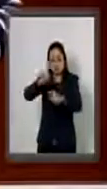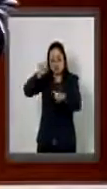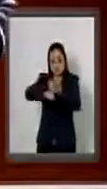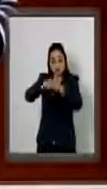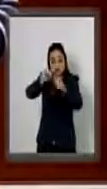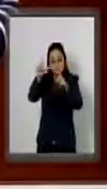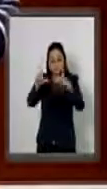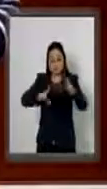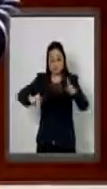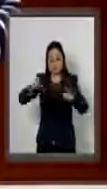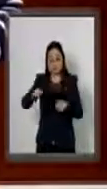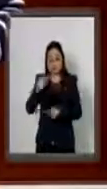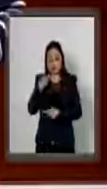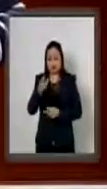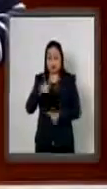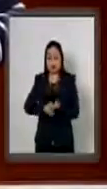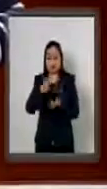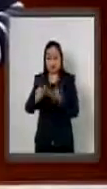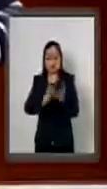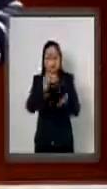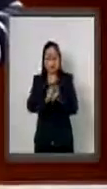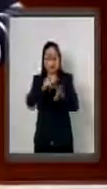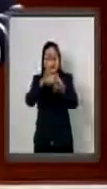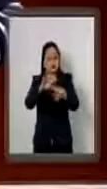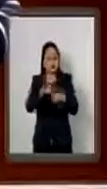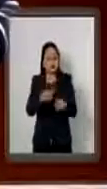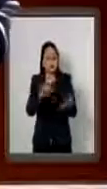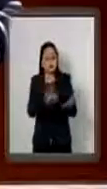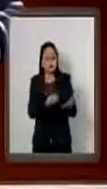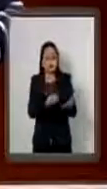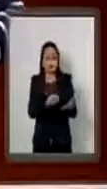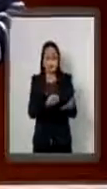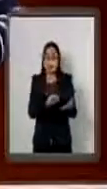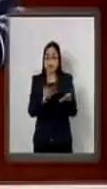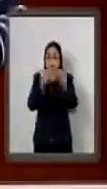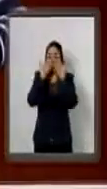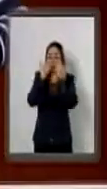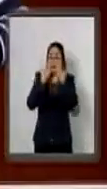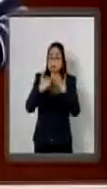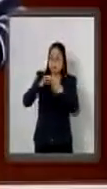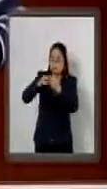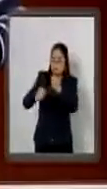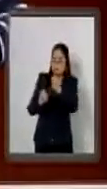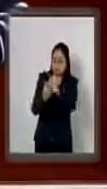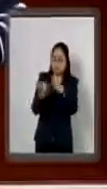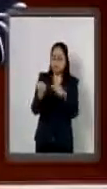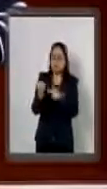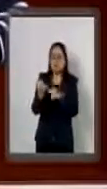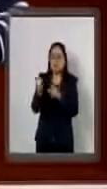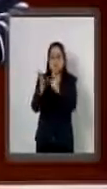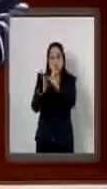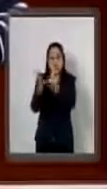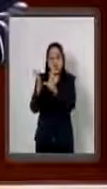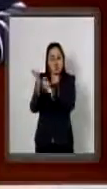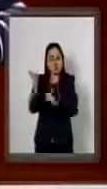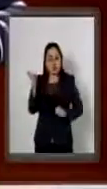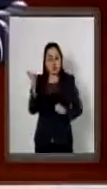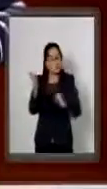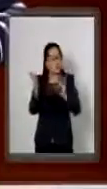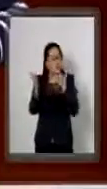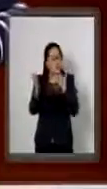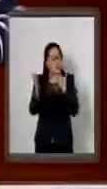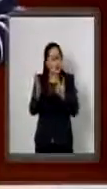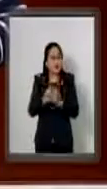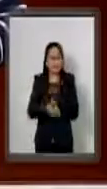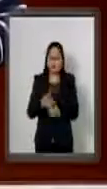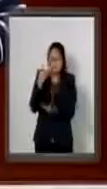que esta ley establece no tiene sustento constitucional. Repito,